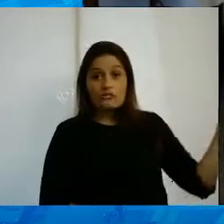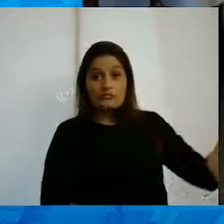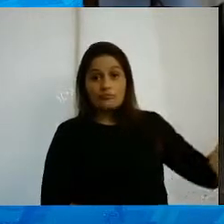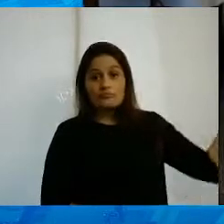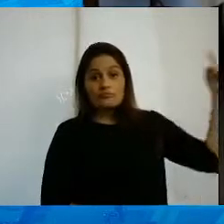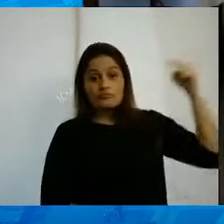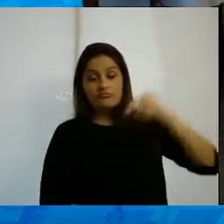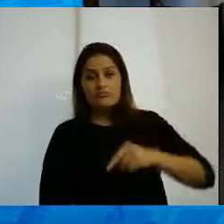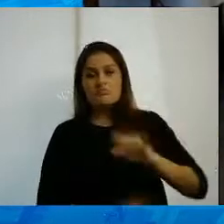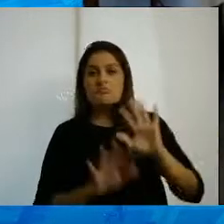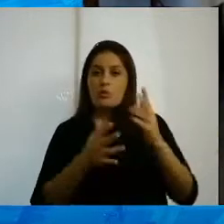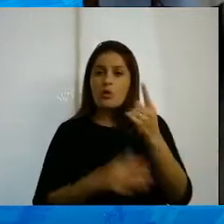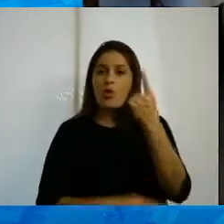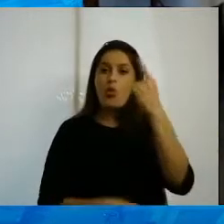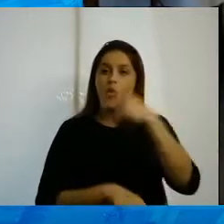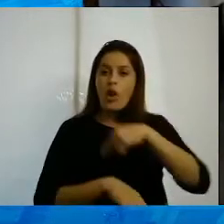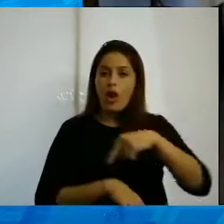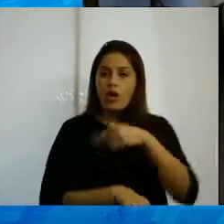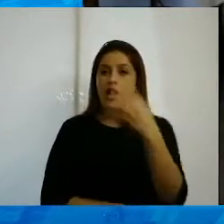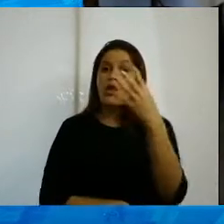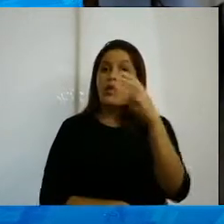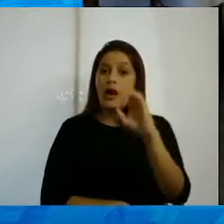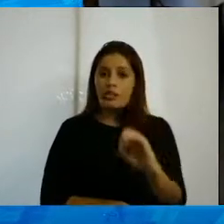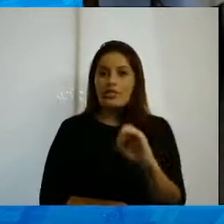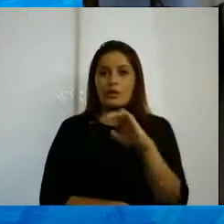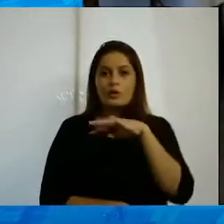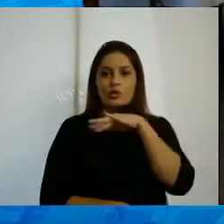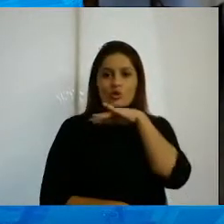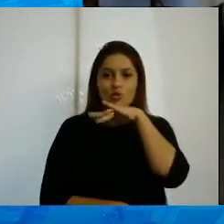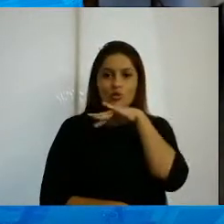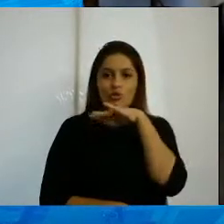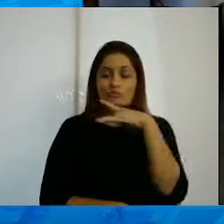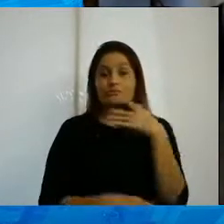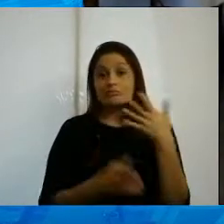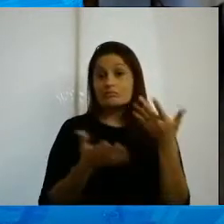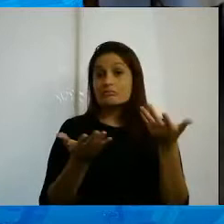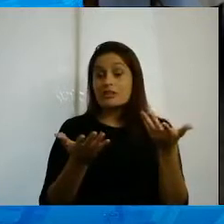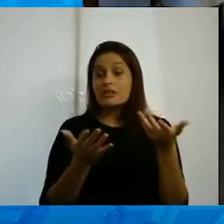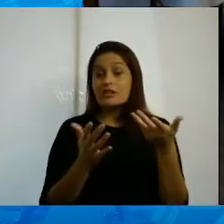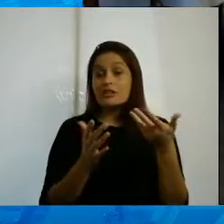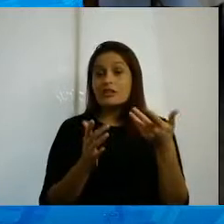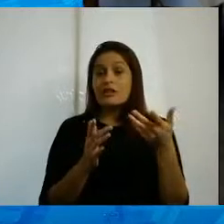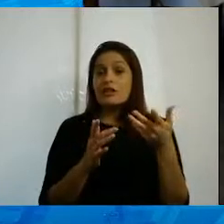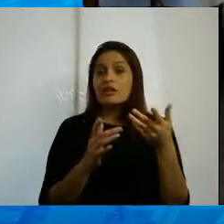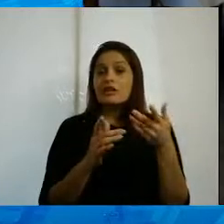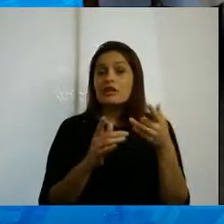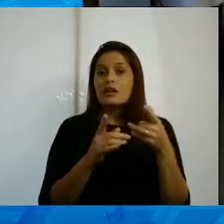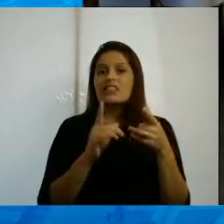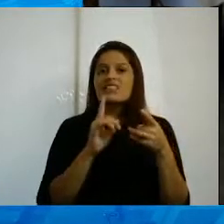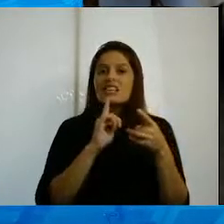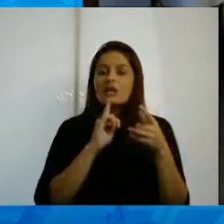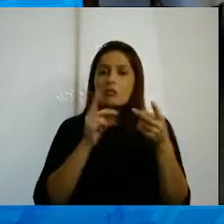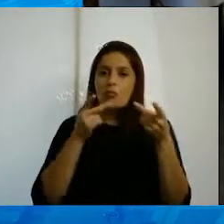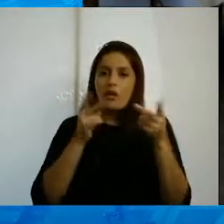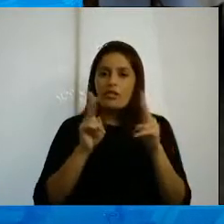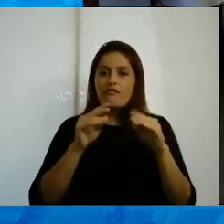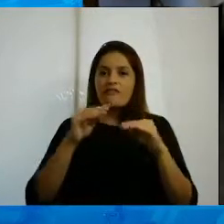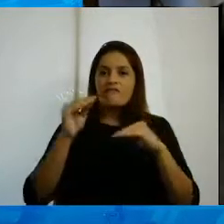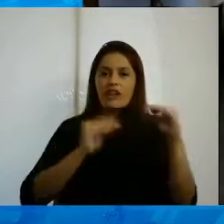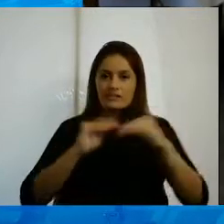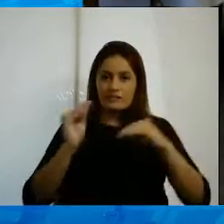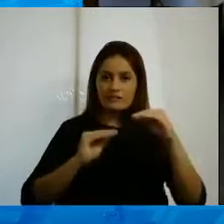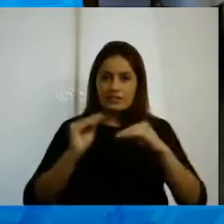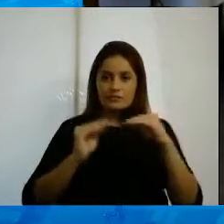Mayarauco, 1:40 por los tacos. Entonces, por ahí aquellos alumnos poder generar esta flexibilidad horaria.